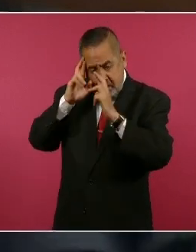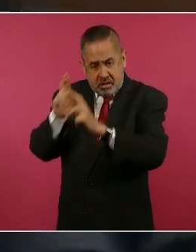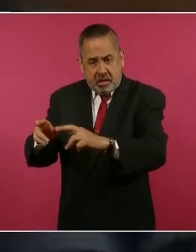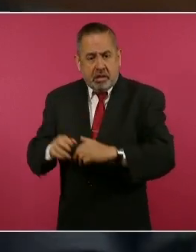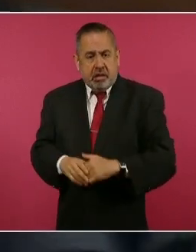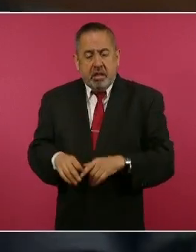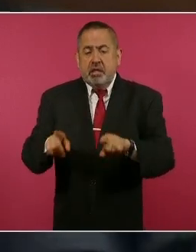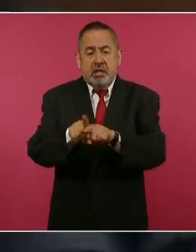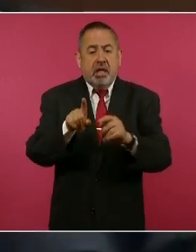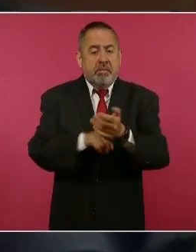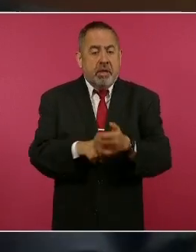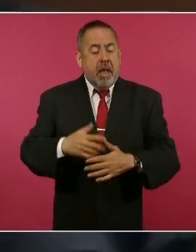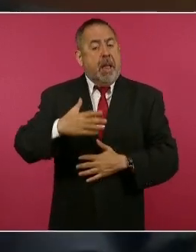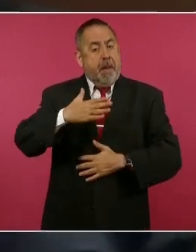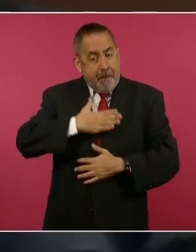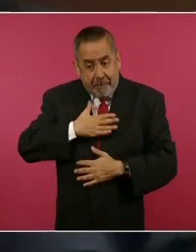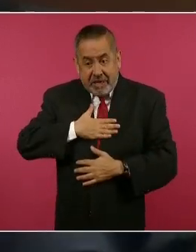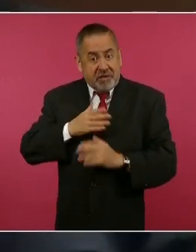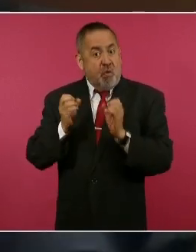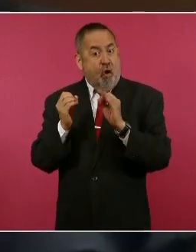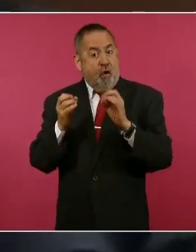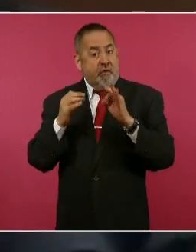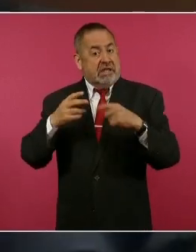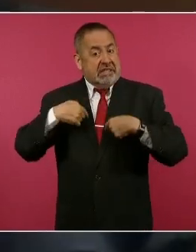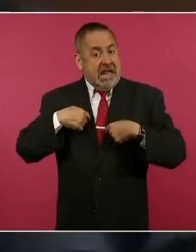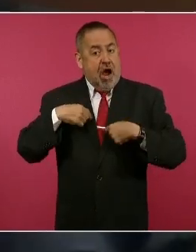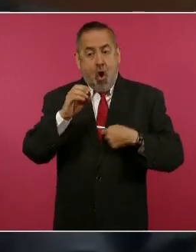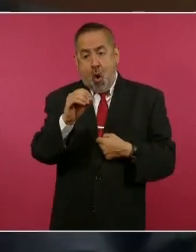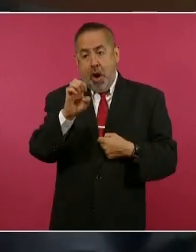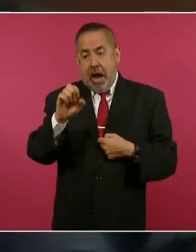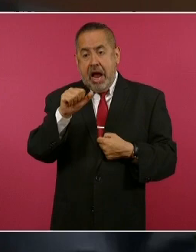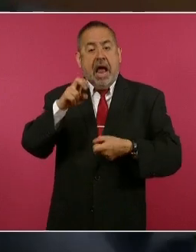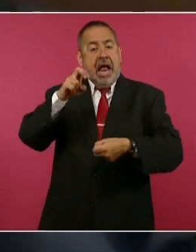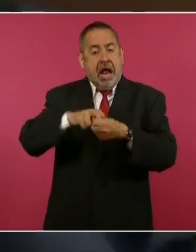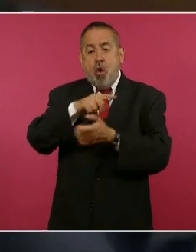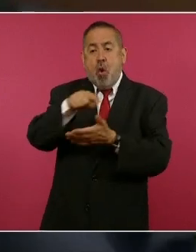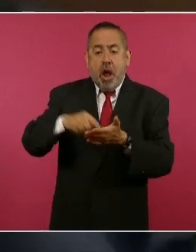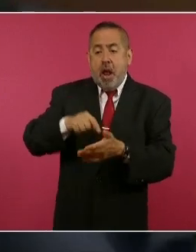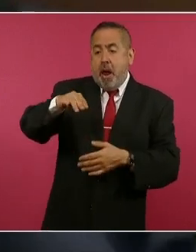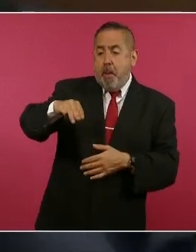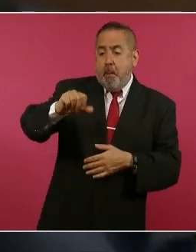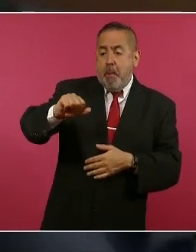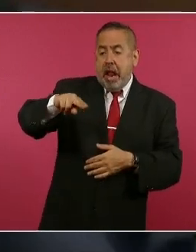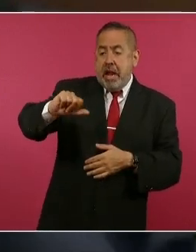El caso de nuestra propia oficina en Managua.